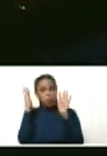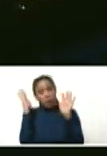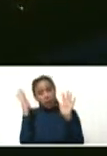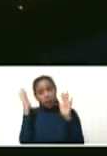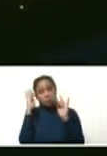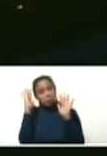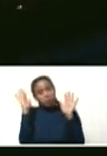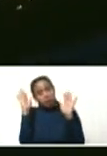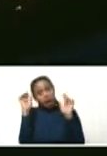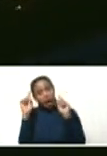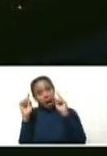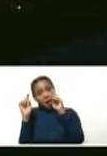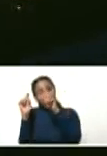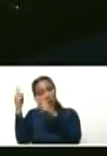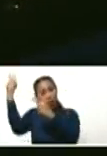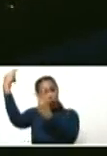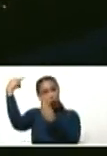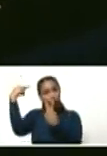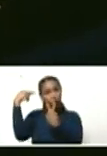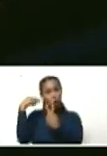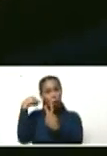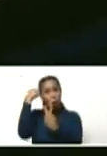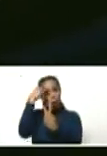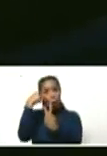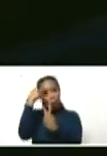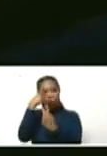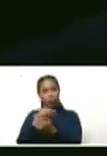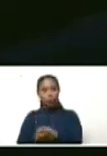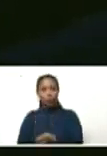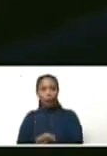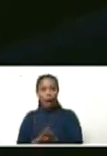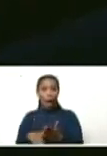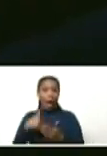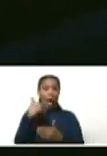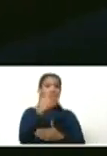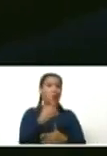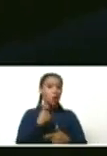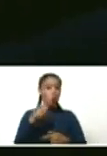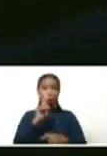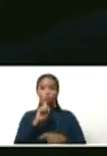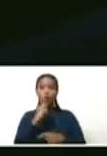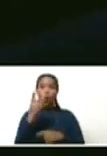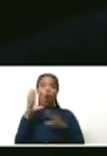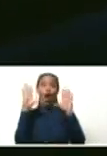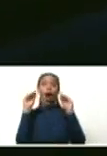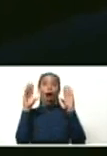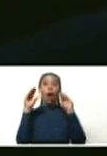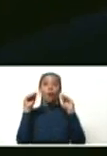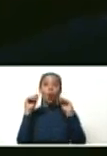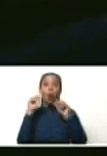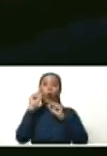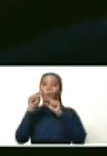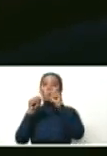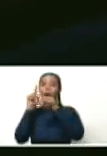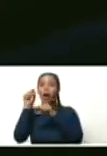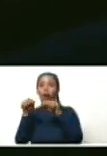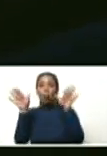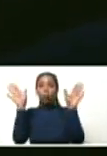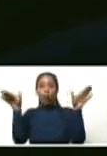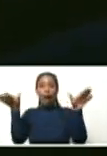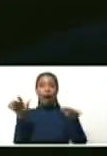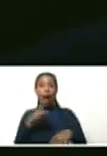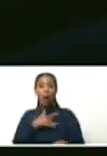no sé, ahí están unos ojos. Y después dicen que yo no hablo con los pajaritos. ¿Ah? Al que